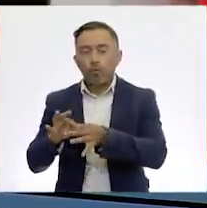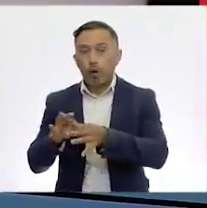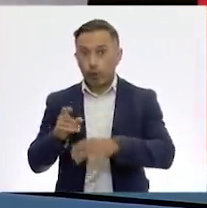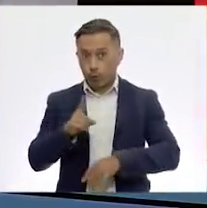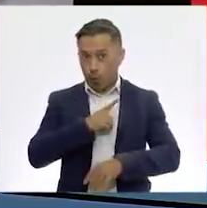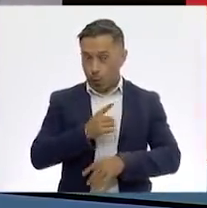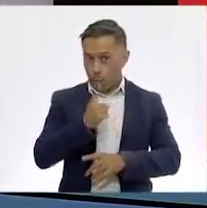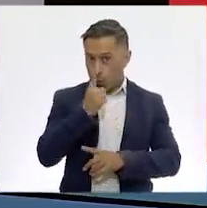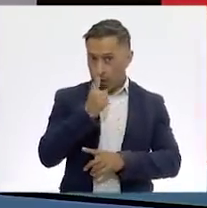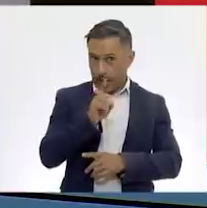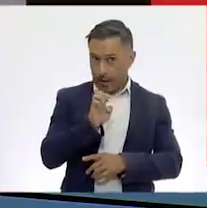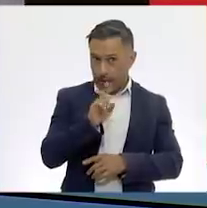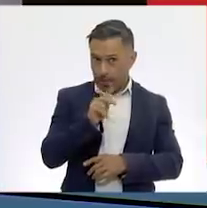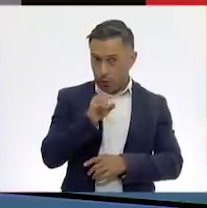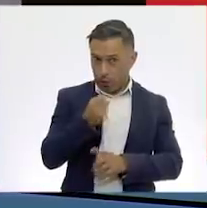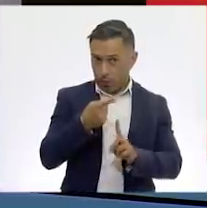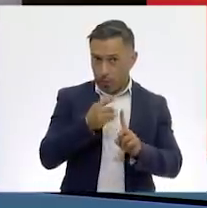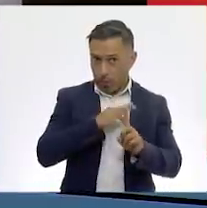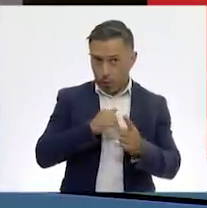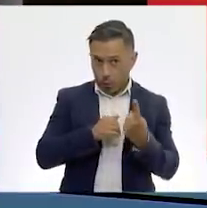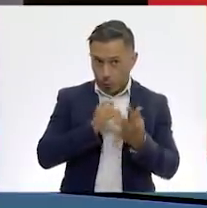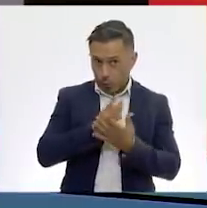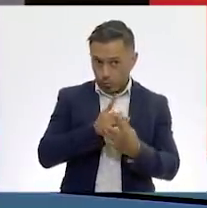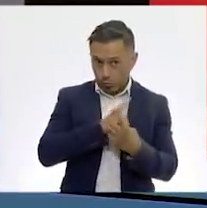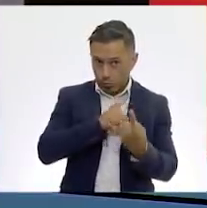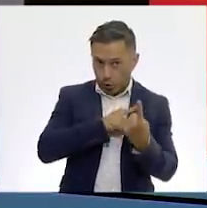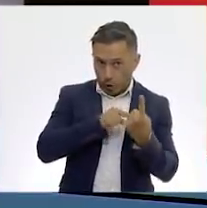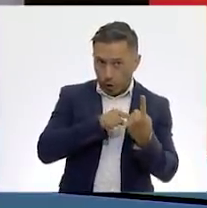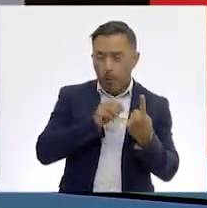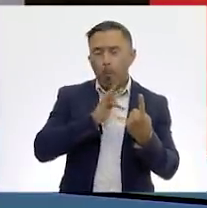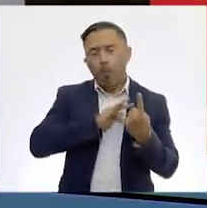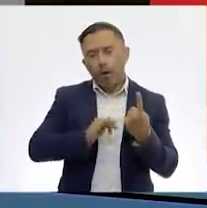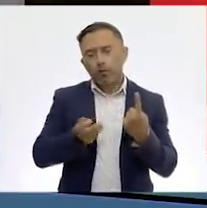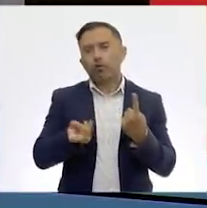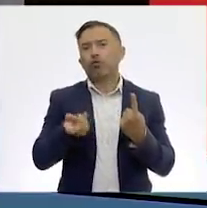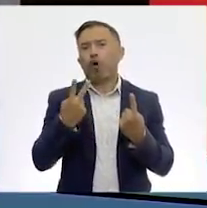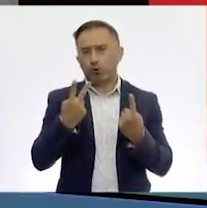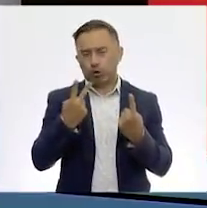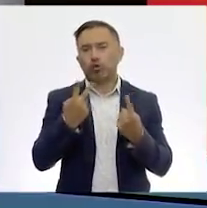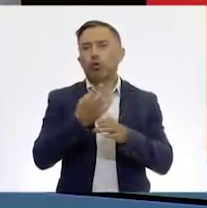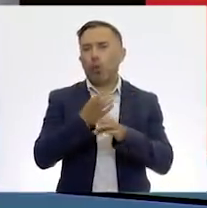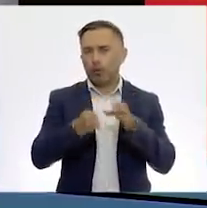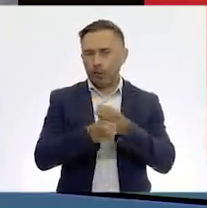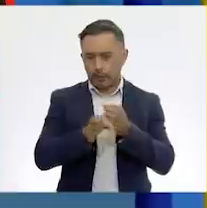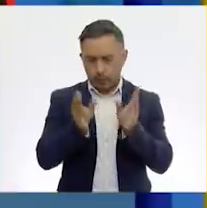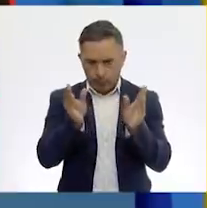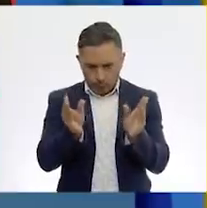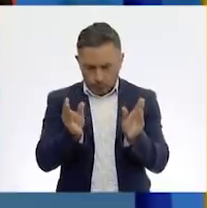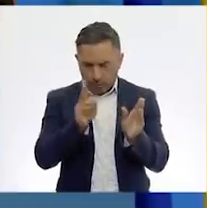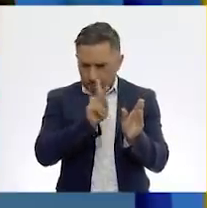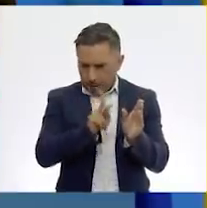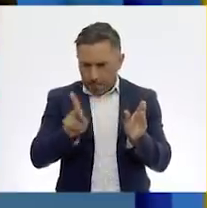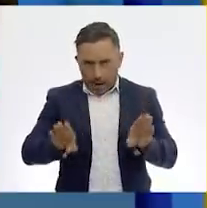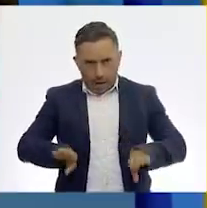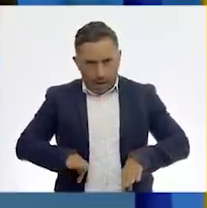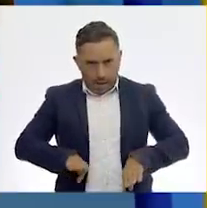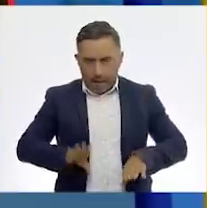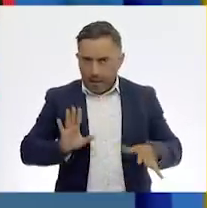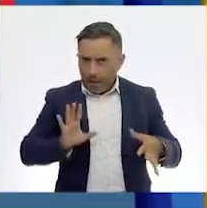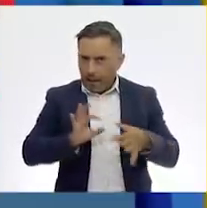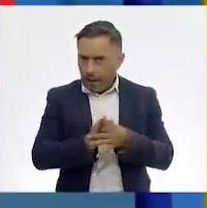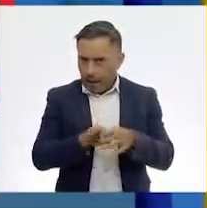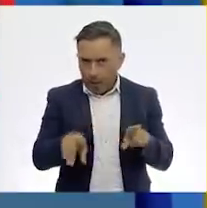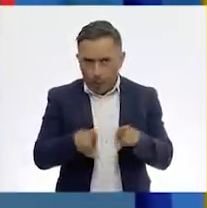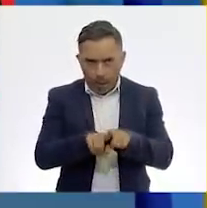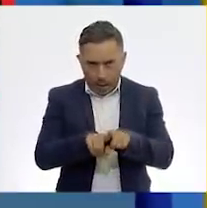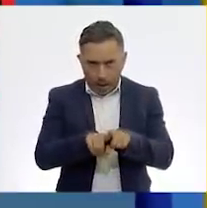elemento. Pueden ser dos elementos que tengan el mismo lenguaje arquitectónico. En este caso son dos elementos